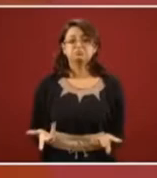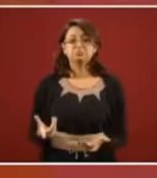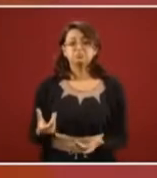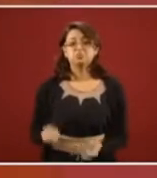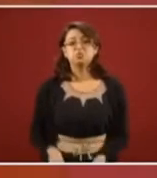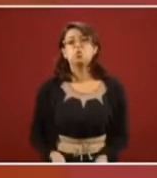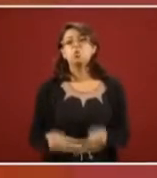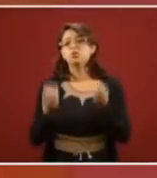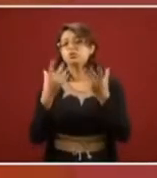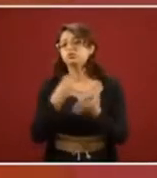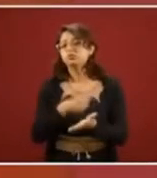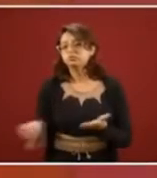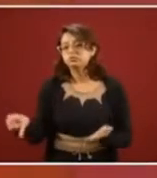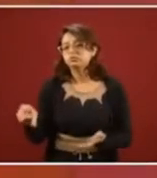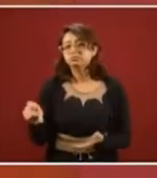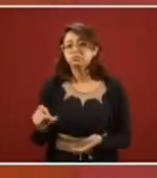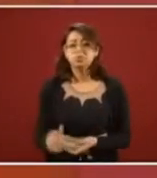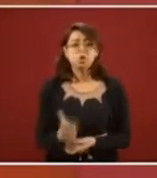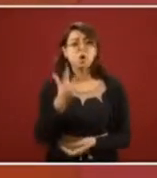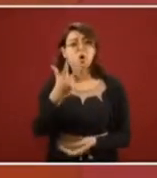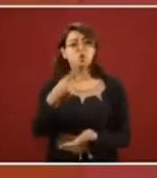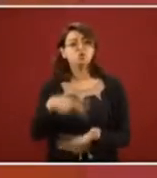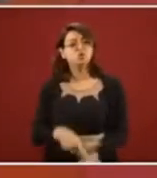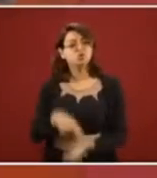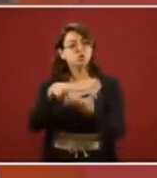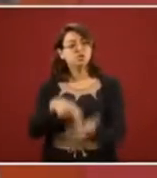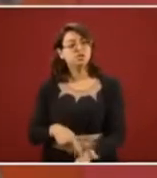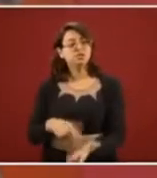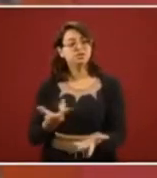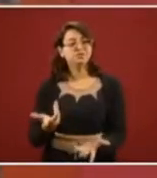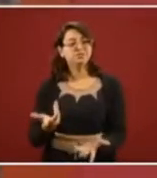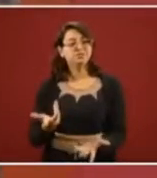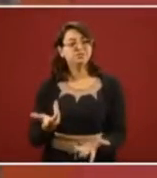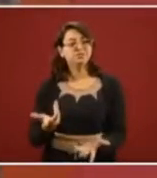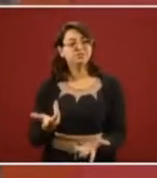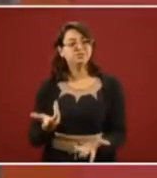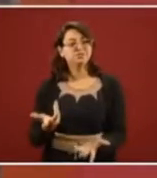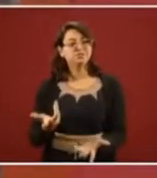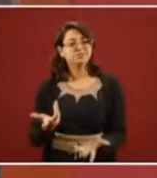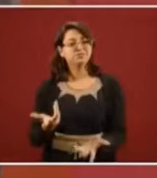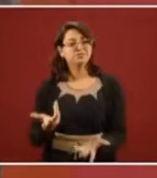kings pero antes de que llegáramos a